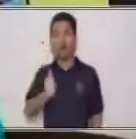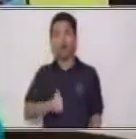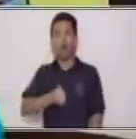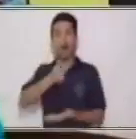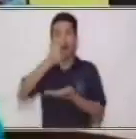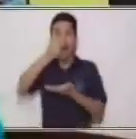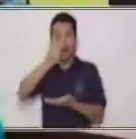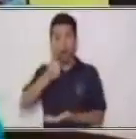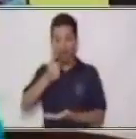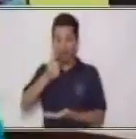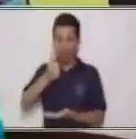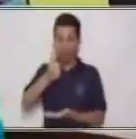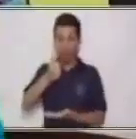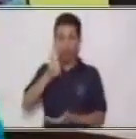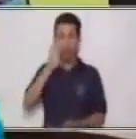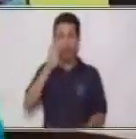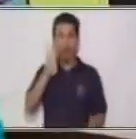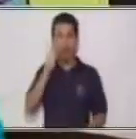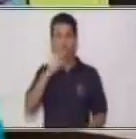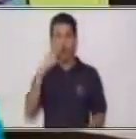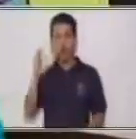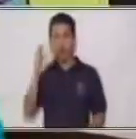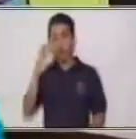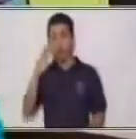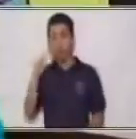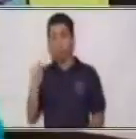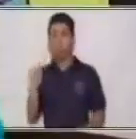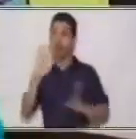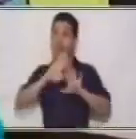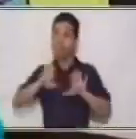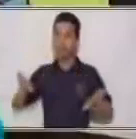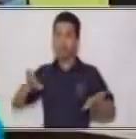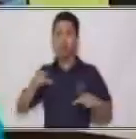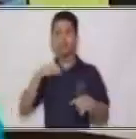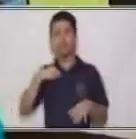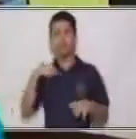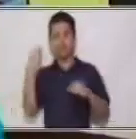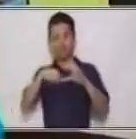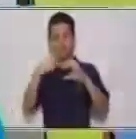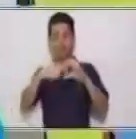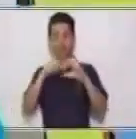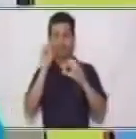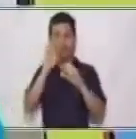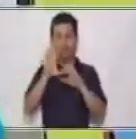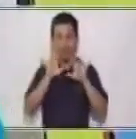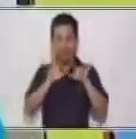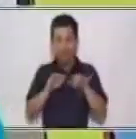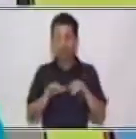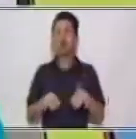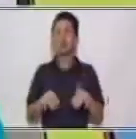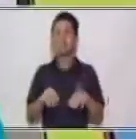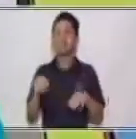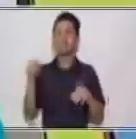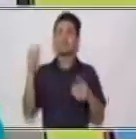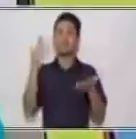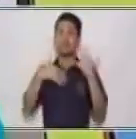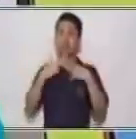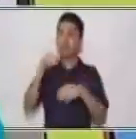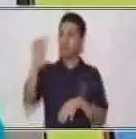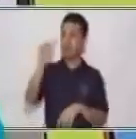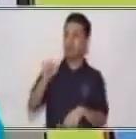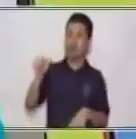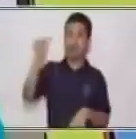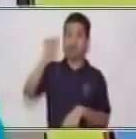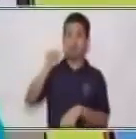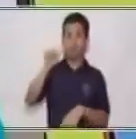muy familiar porque la usamos en los correos electrónicos, pero acá está representando la arroba de peso, equivale